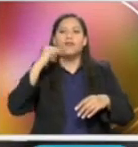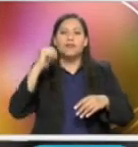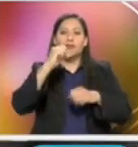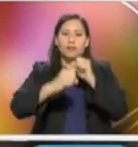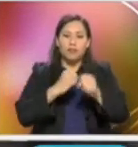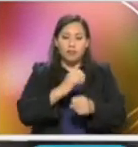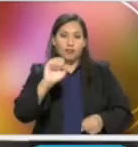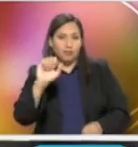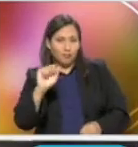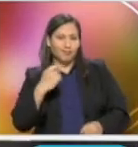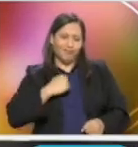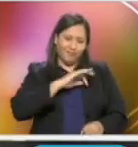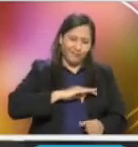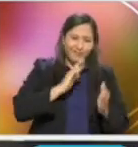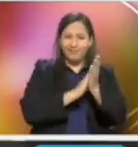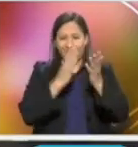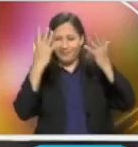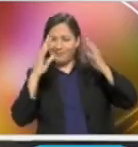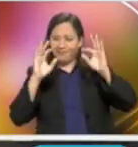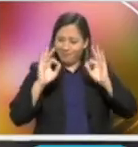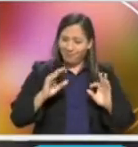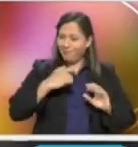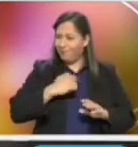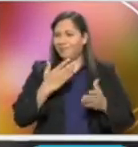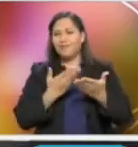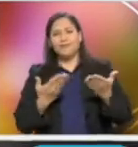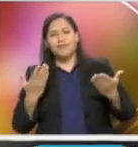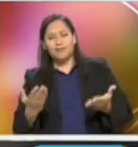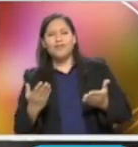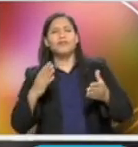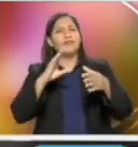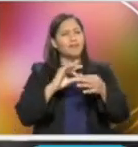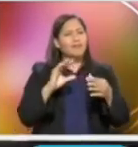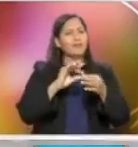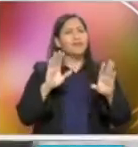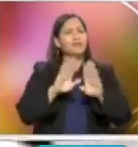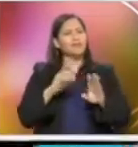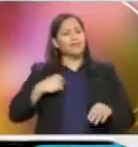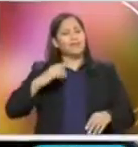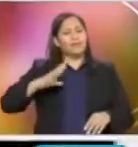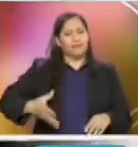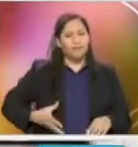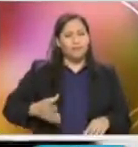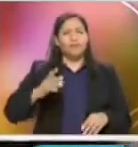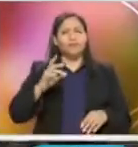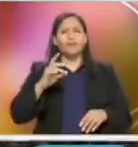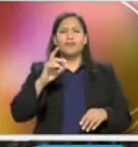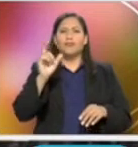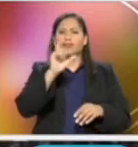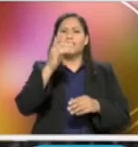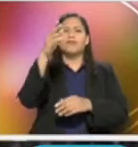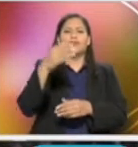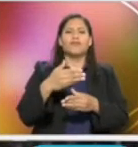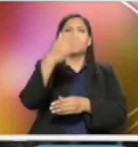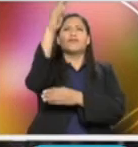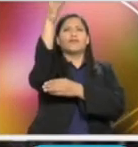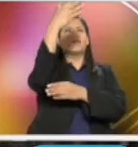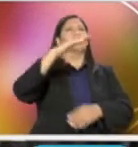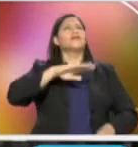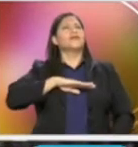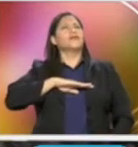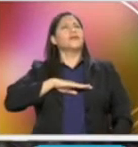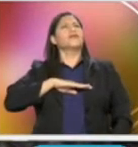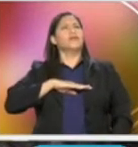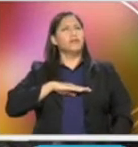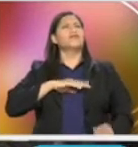60. Entonces dije, no, bueno, perfecto, ¿no? Ya ahora y te cuenta cómo él estaba orgullosísimo de cuando iba subiendo la bandera y canta y hace así